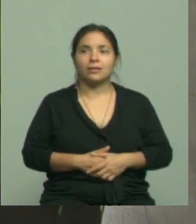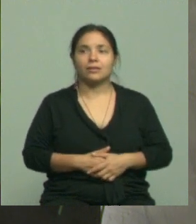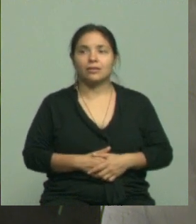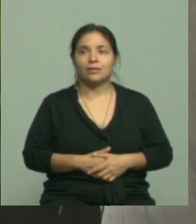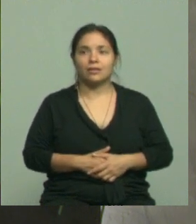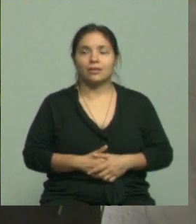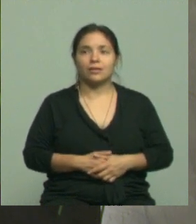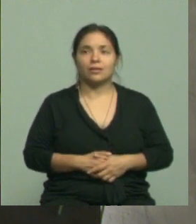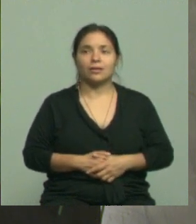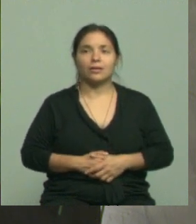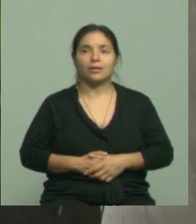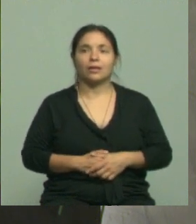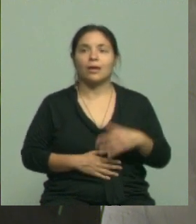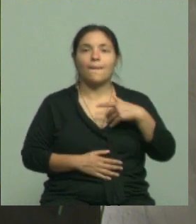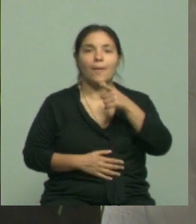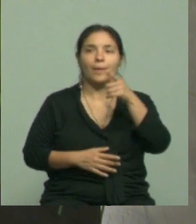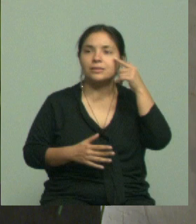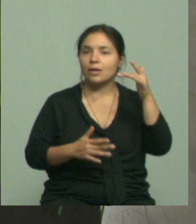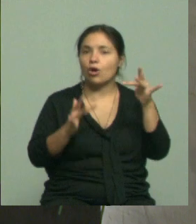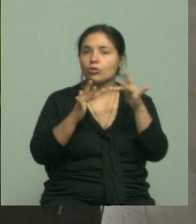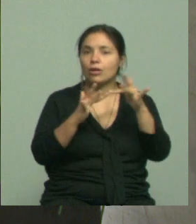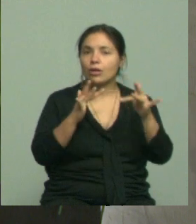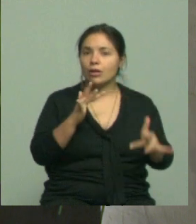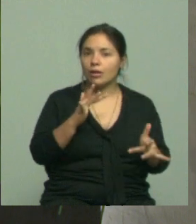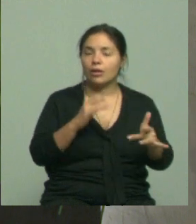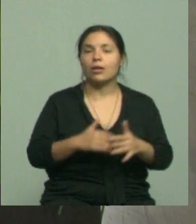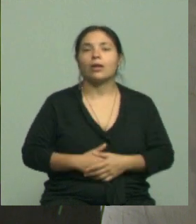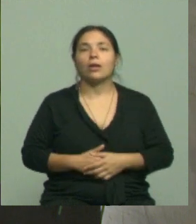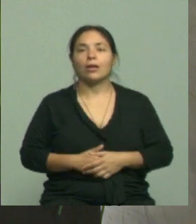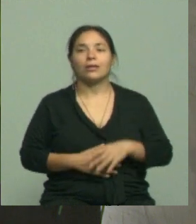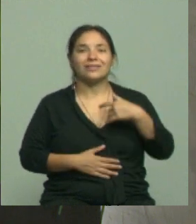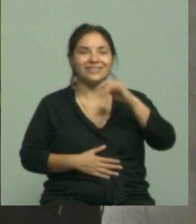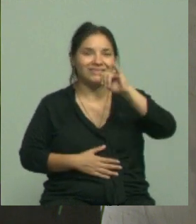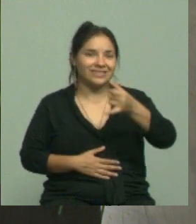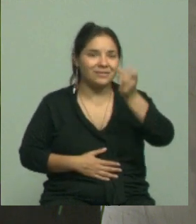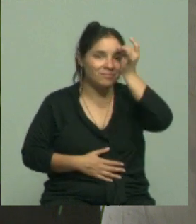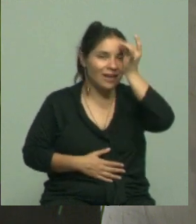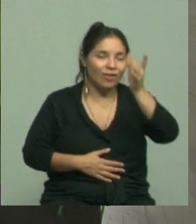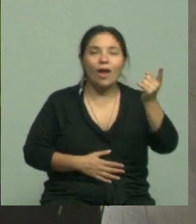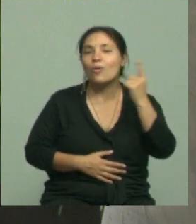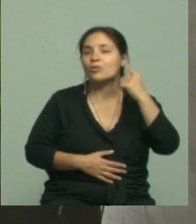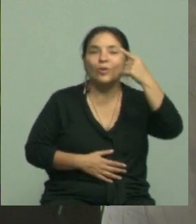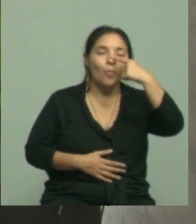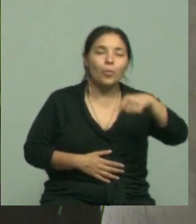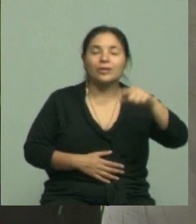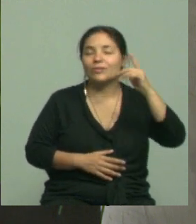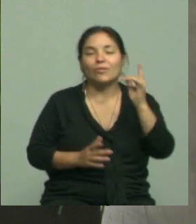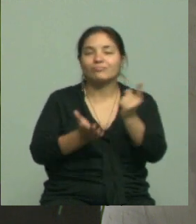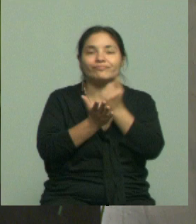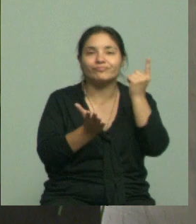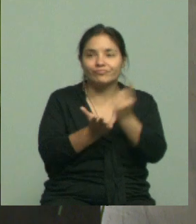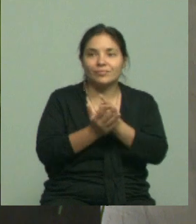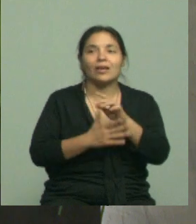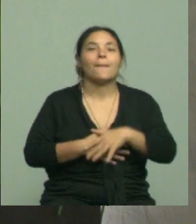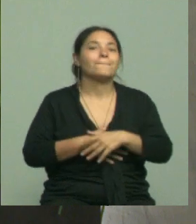No sé si Alejandra, me parece que perdió la comunicación. ¿Estás ahí, Alejandra? Sí, perdí el audio. Ahí perdí está. La última parte de la... No, decía que si